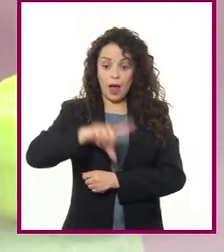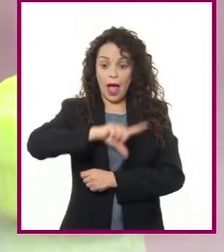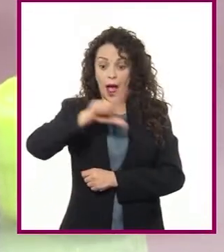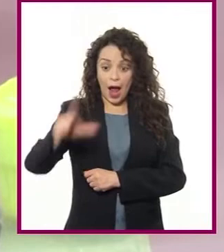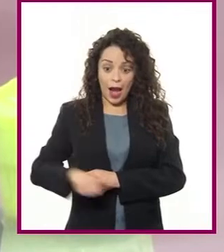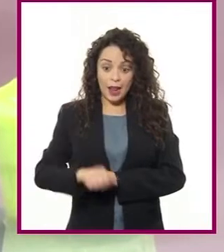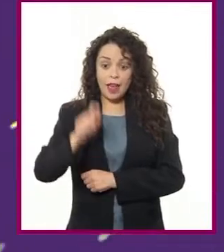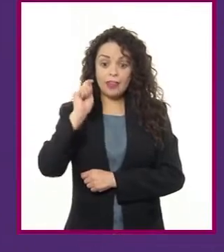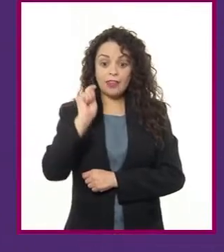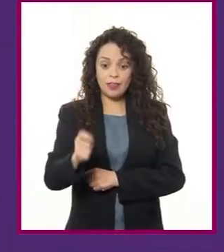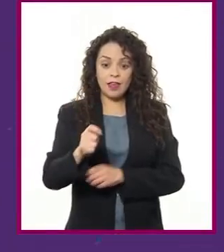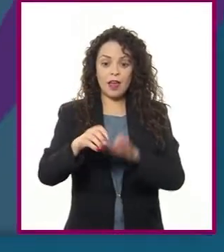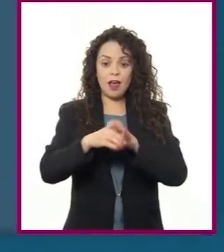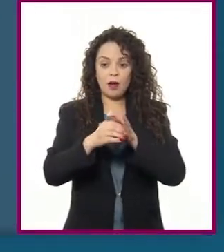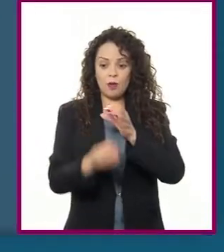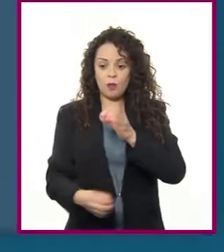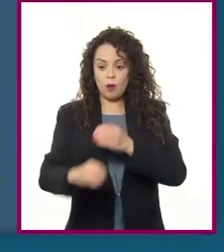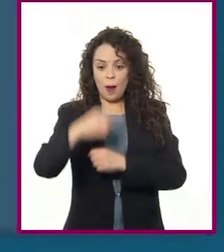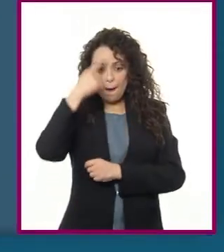embudo de separación.